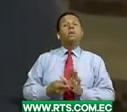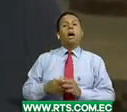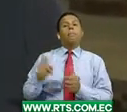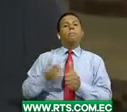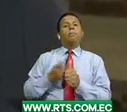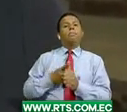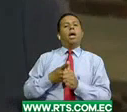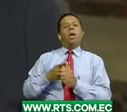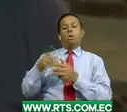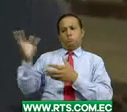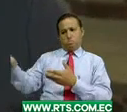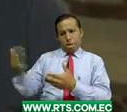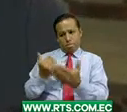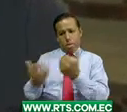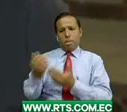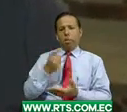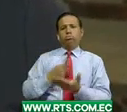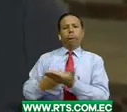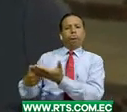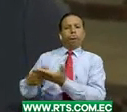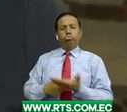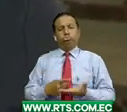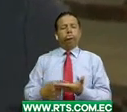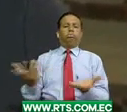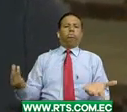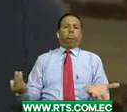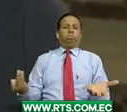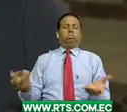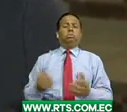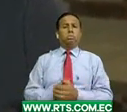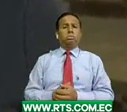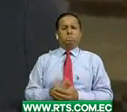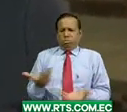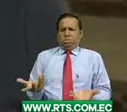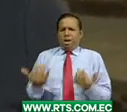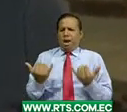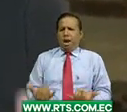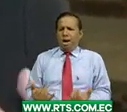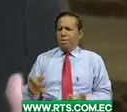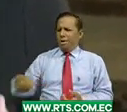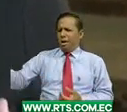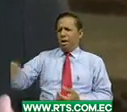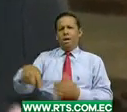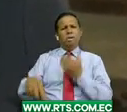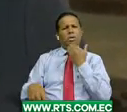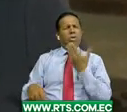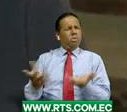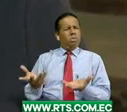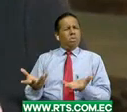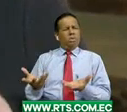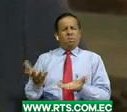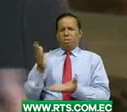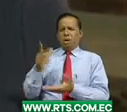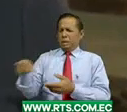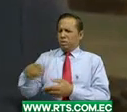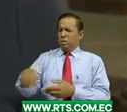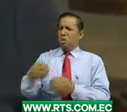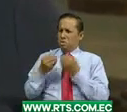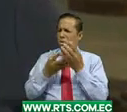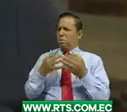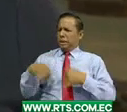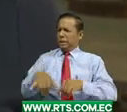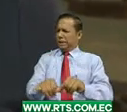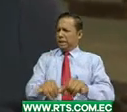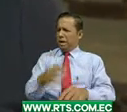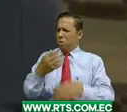el tribunal haya señalado día y hora, estando con las competencias suspendidas? Eso me genera a mí la absoluta